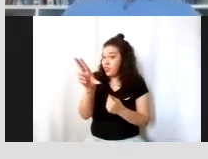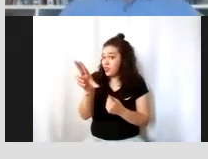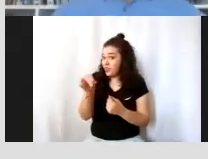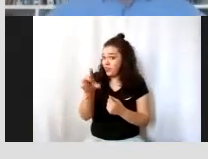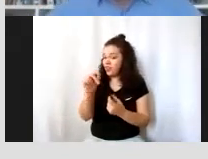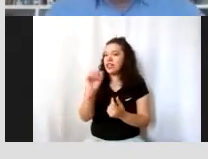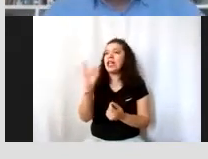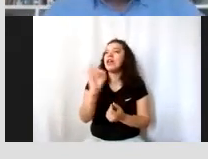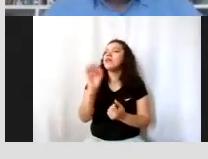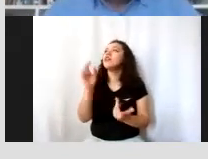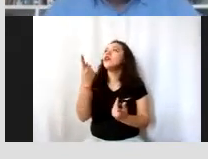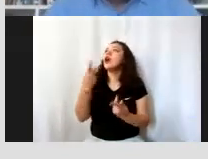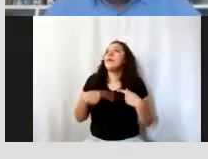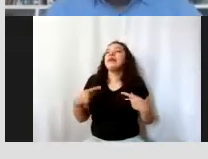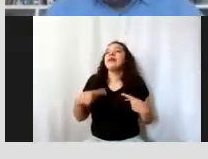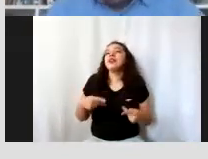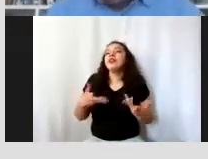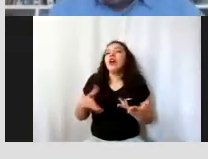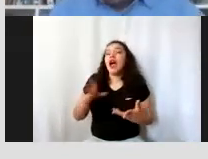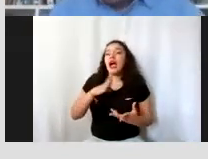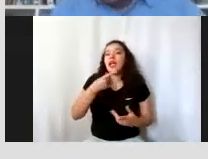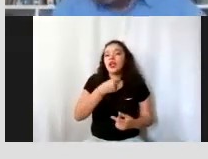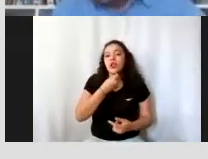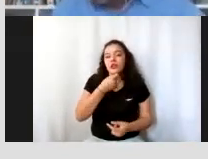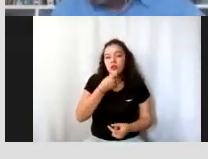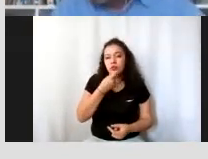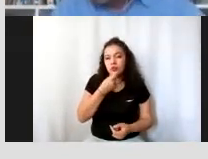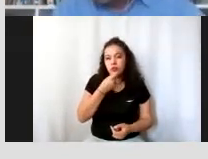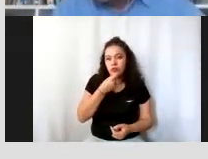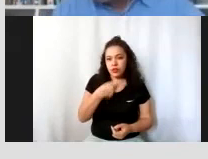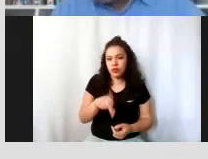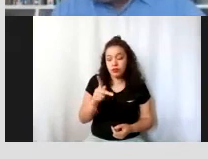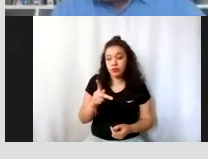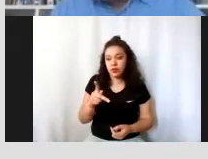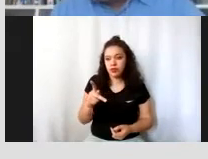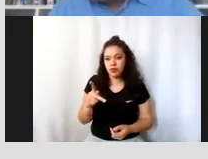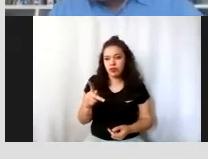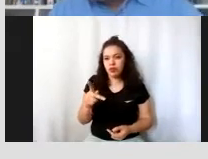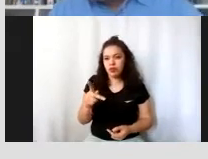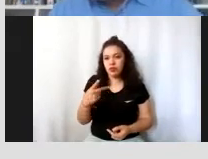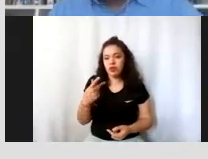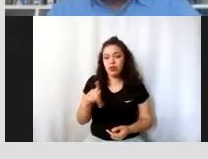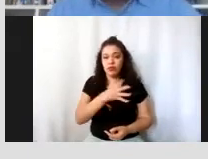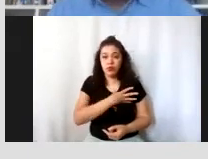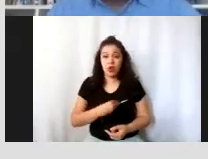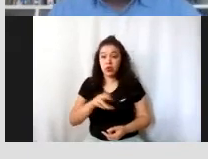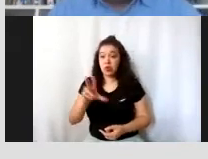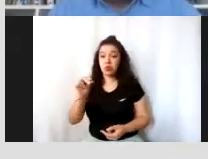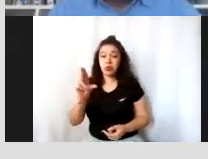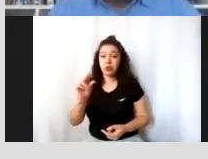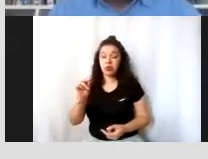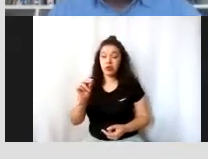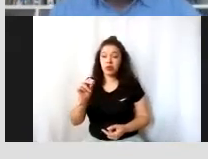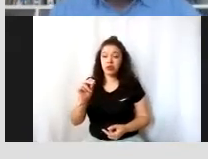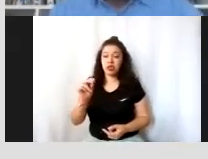alguien tiene a un niño, pero no, ese niño no es no es su hijo, a lo mejor es un niño